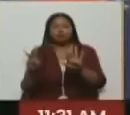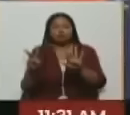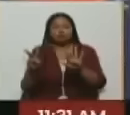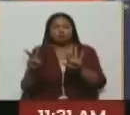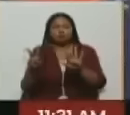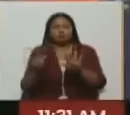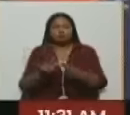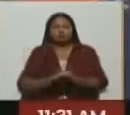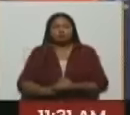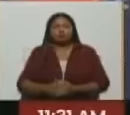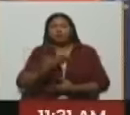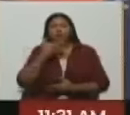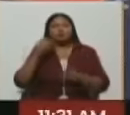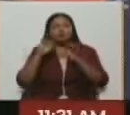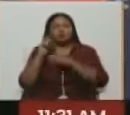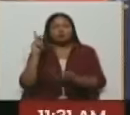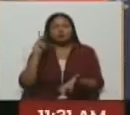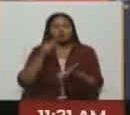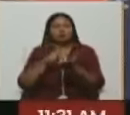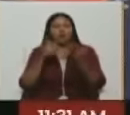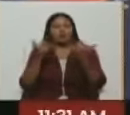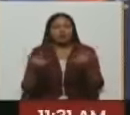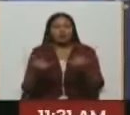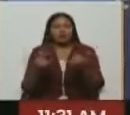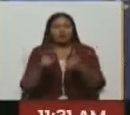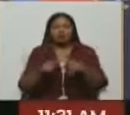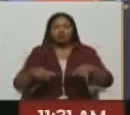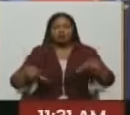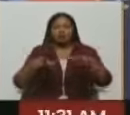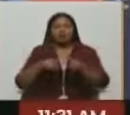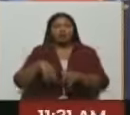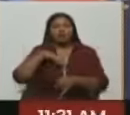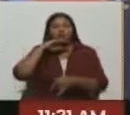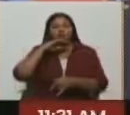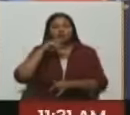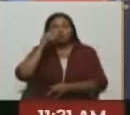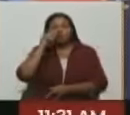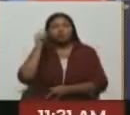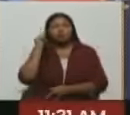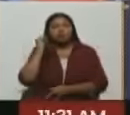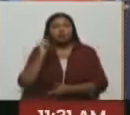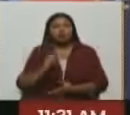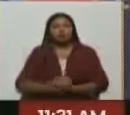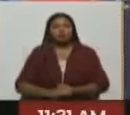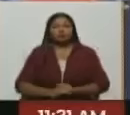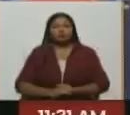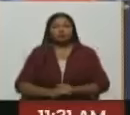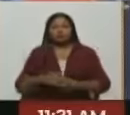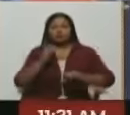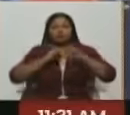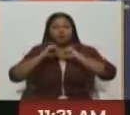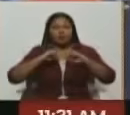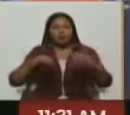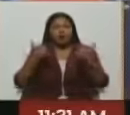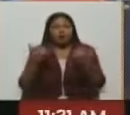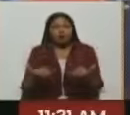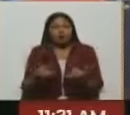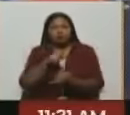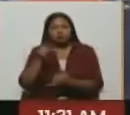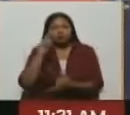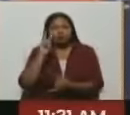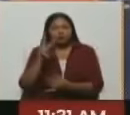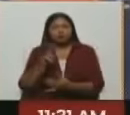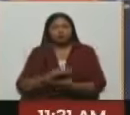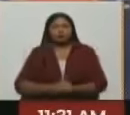ejemplo es esta avenida llena de hombres y mujeres que se despliegan ahorita mismo, ya ustedes lo van a